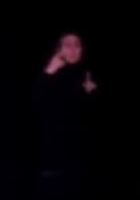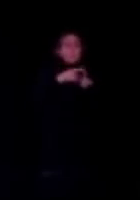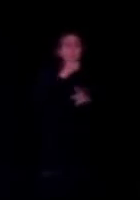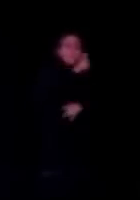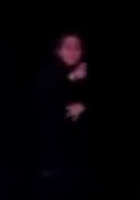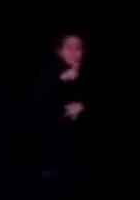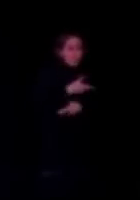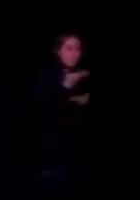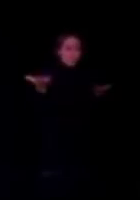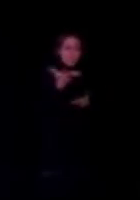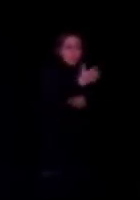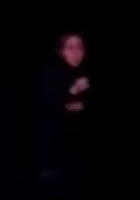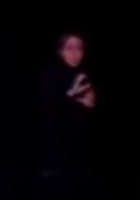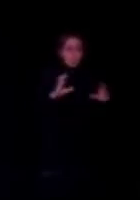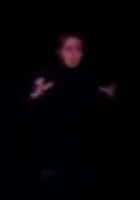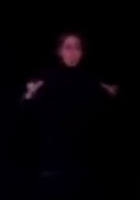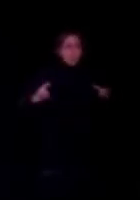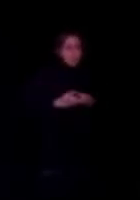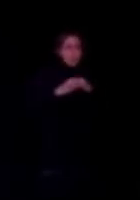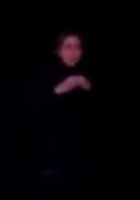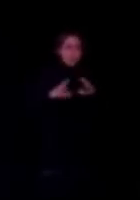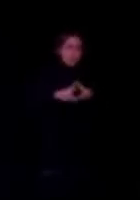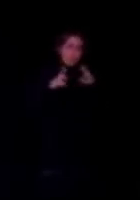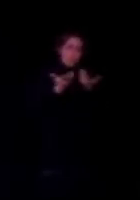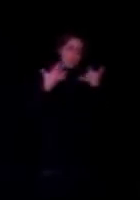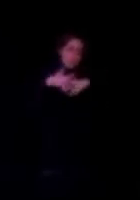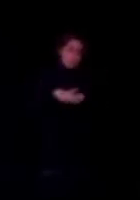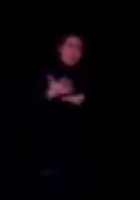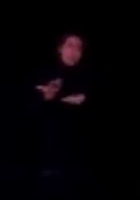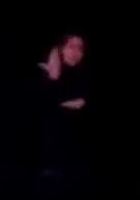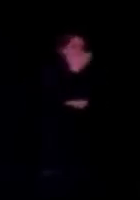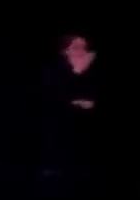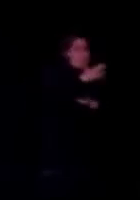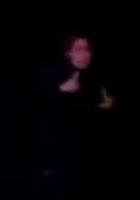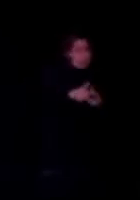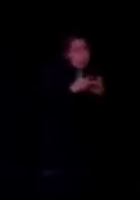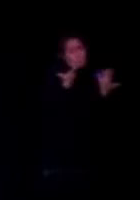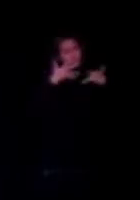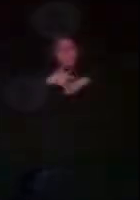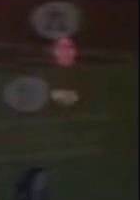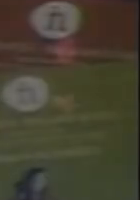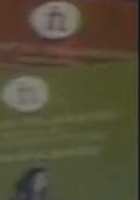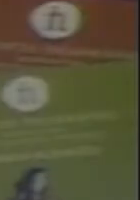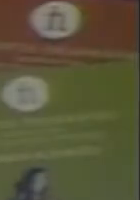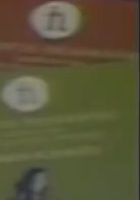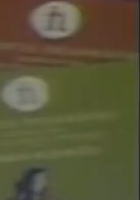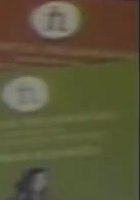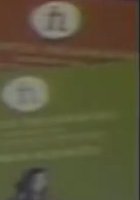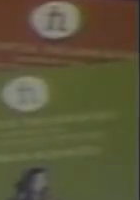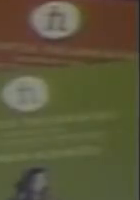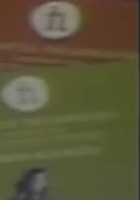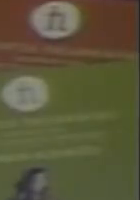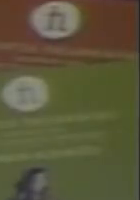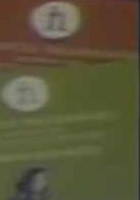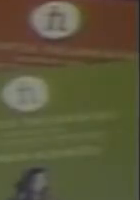la comunidad para lo cual la escuela debe estar integrada en la comunidad no debe ser una escuela con muros sino debe ser una escuela